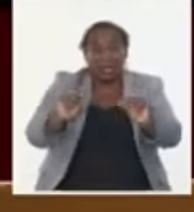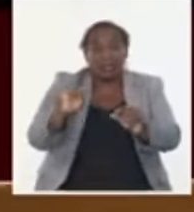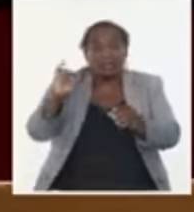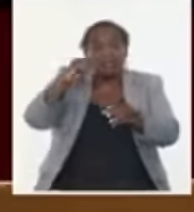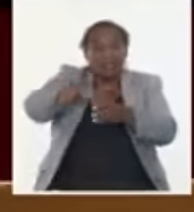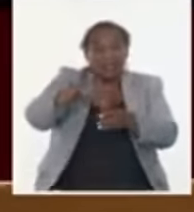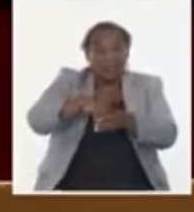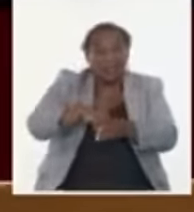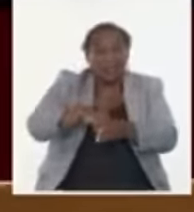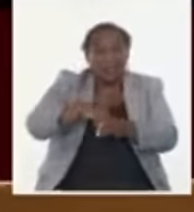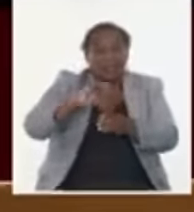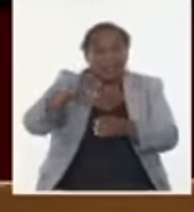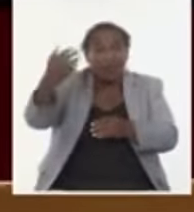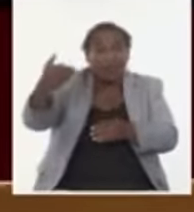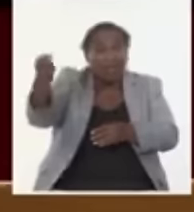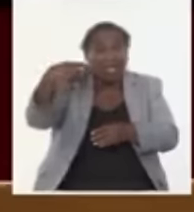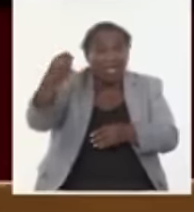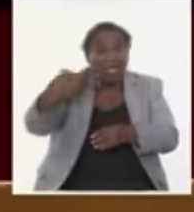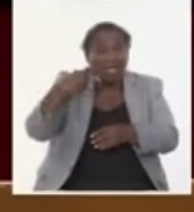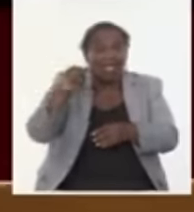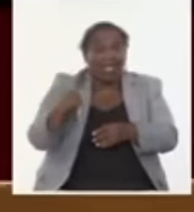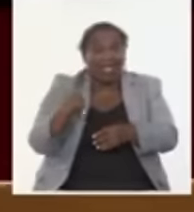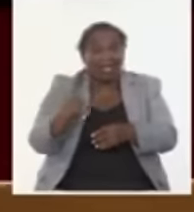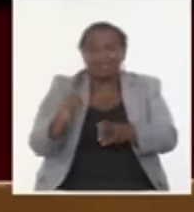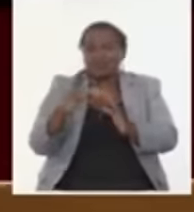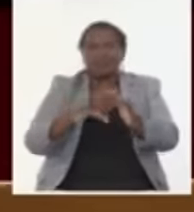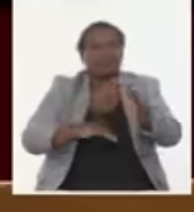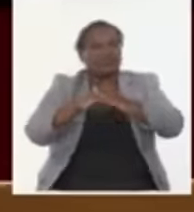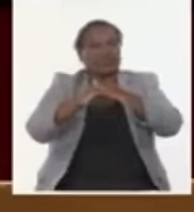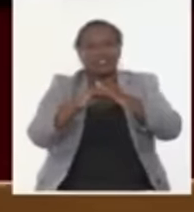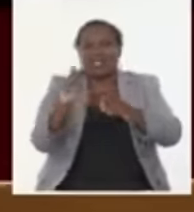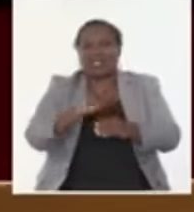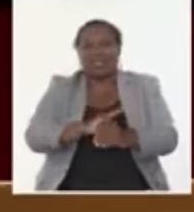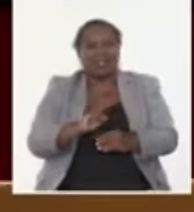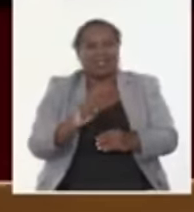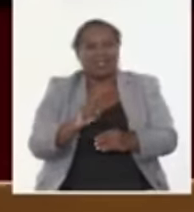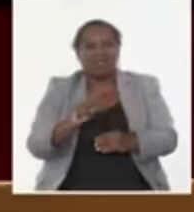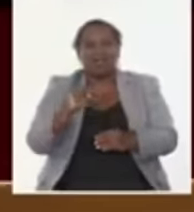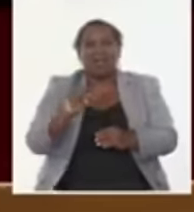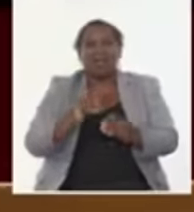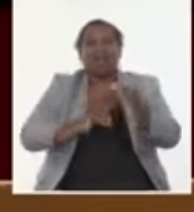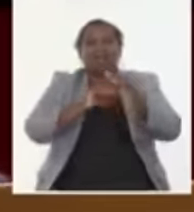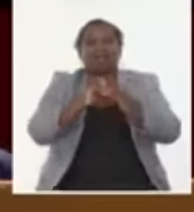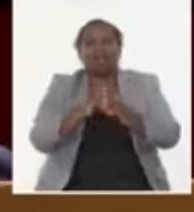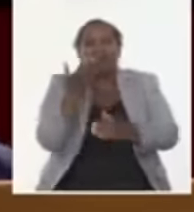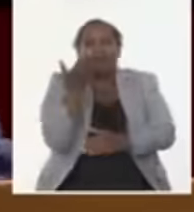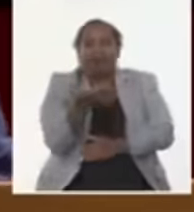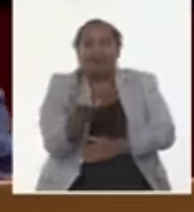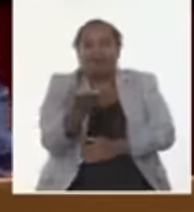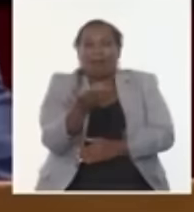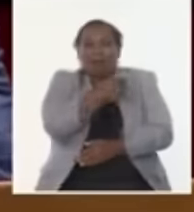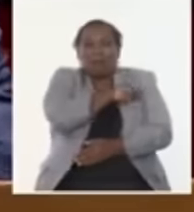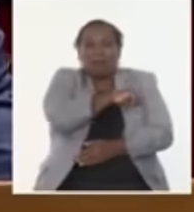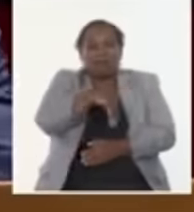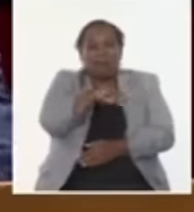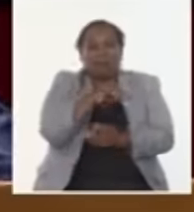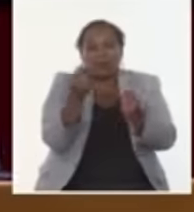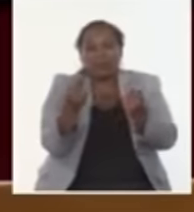país hace que los mismos no sean suficientes para cubrir las demandas de la